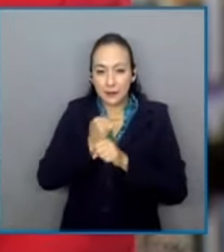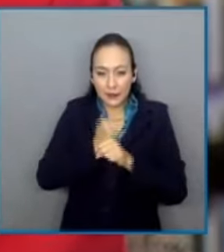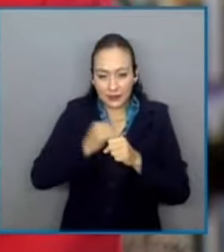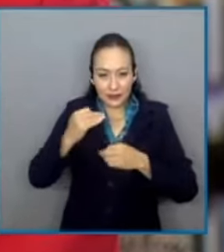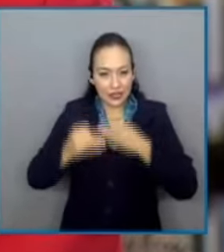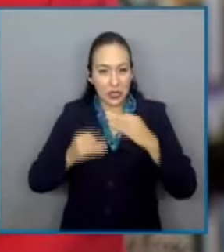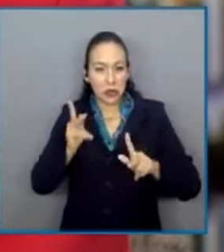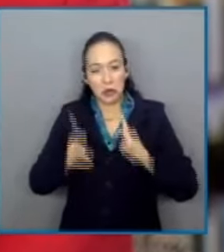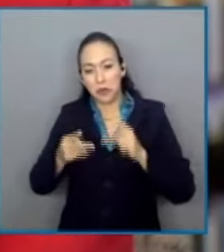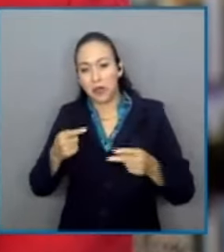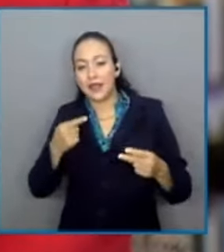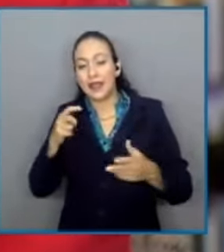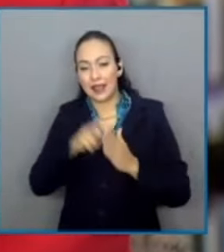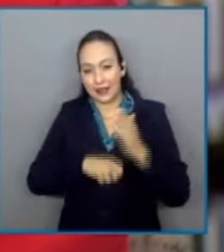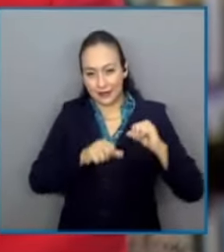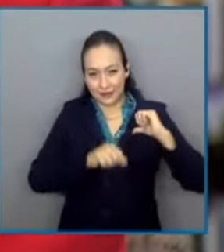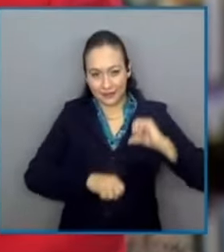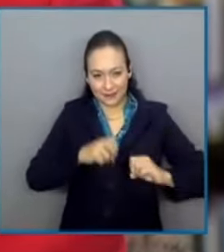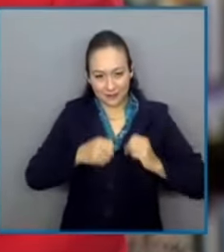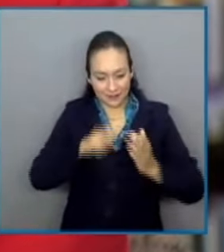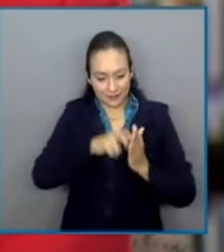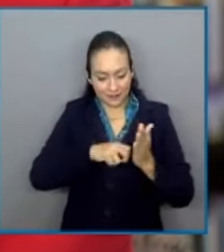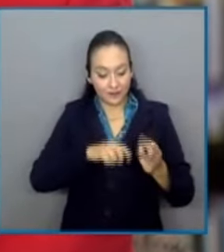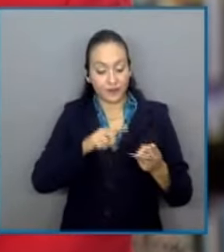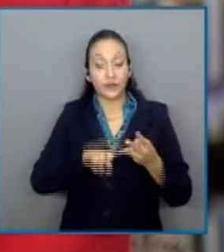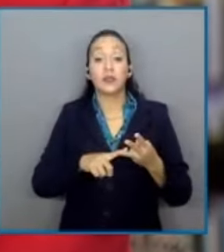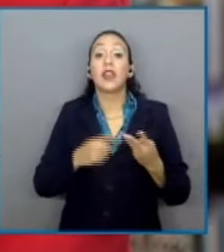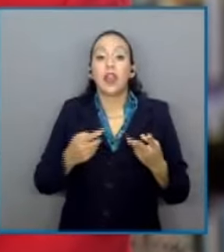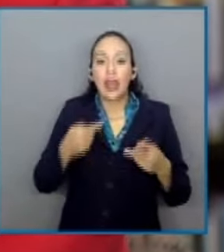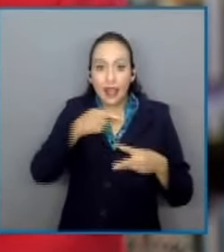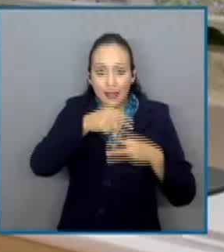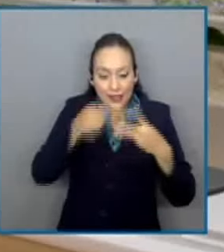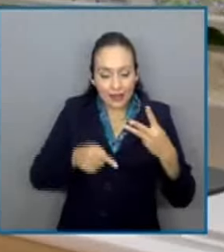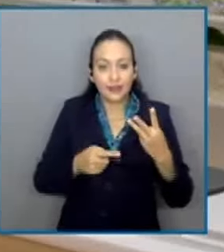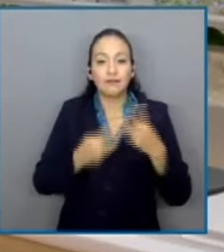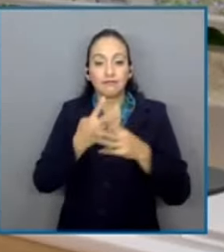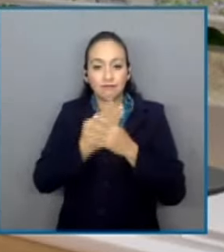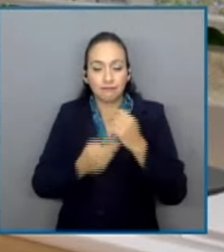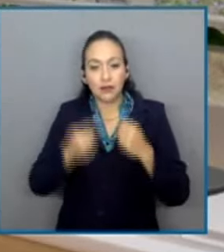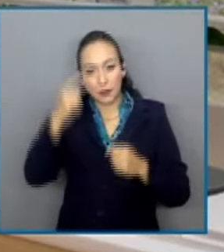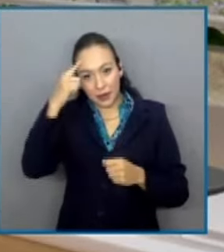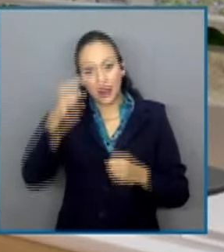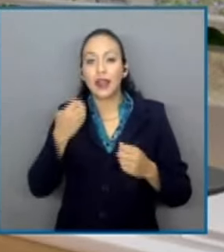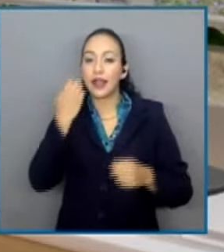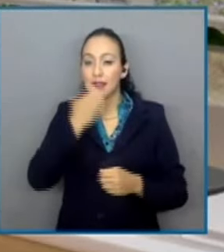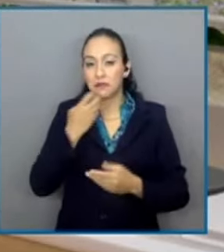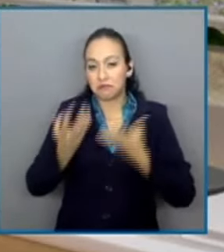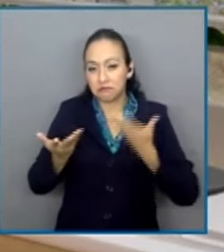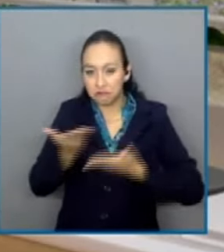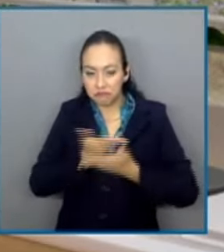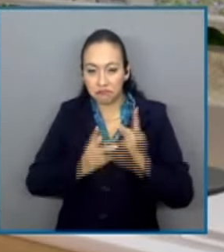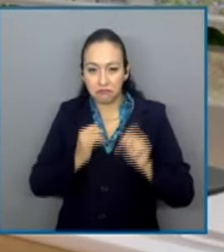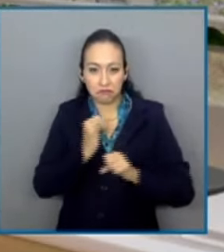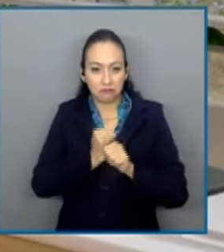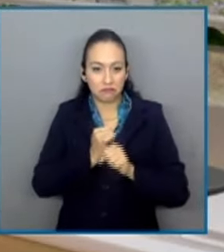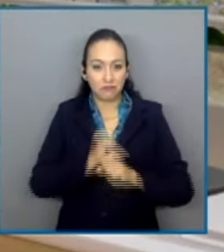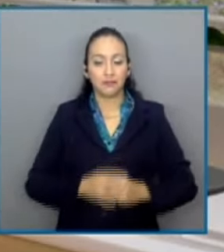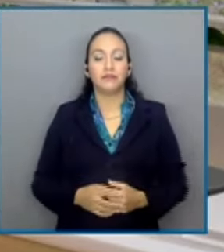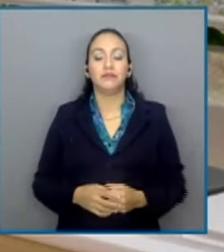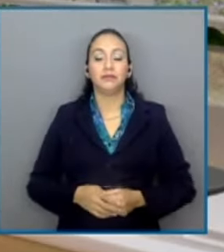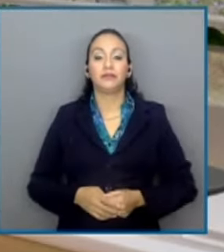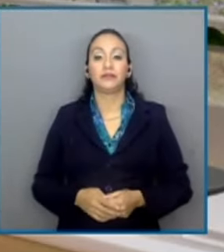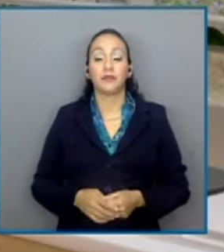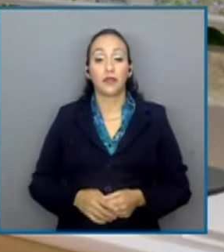escuela integrará el documento de análisis final de esta reforma. Le informo también que durante un foro de análisis